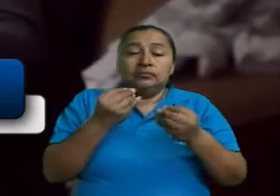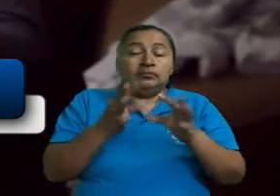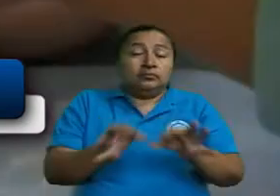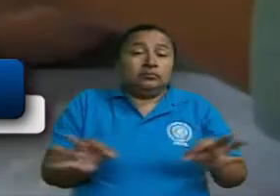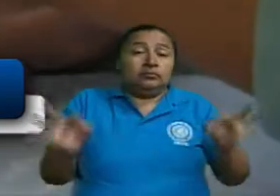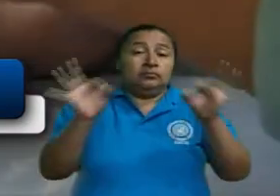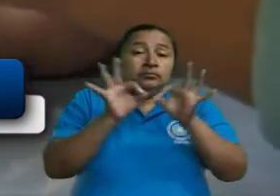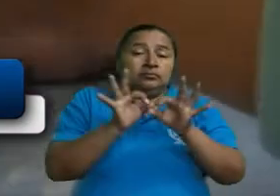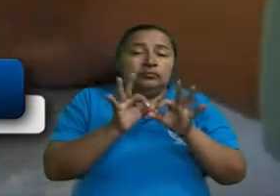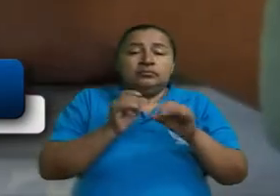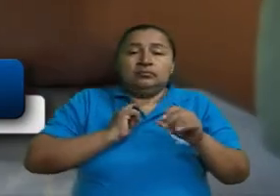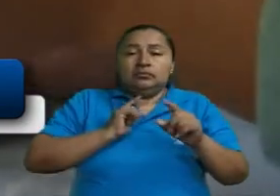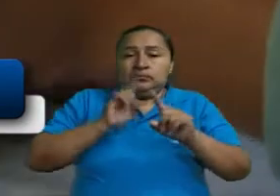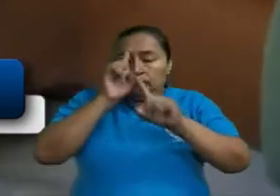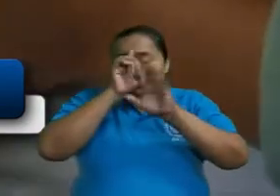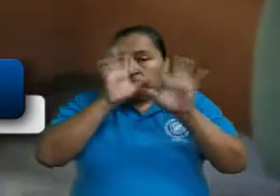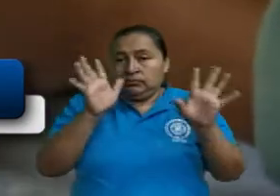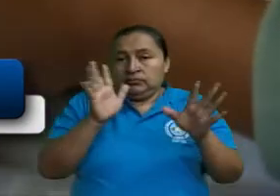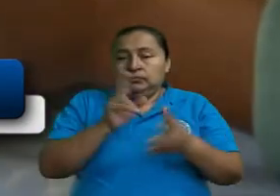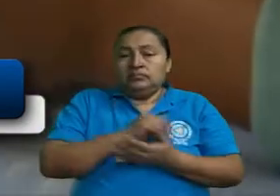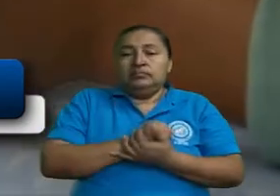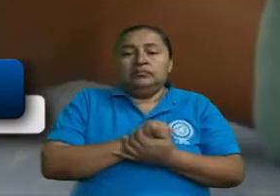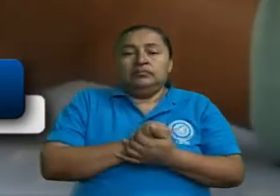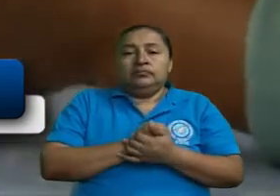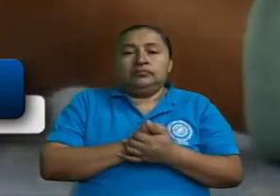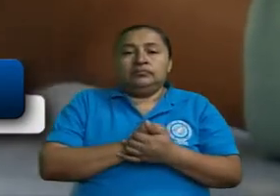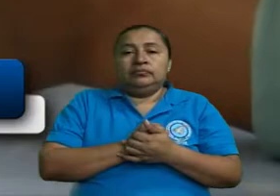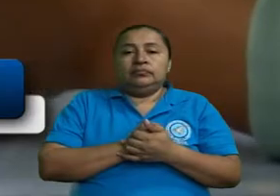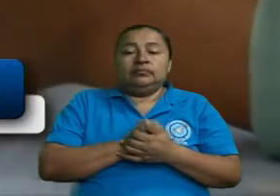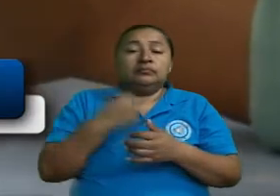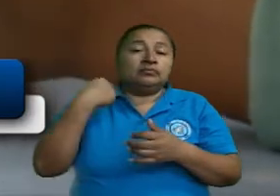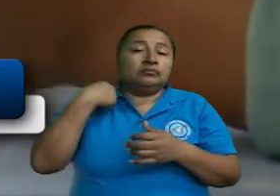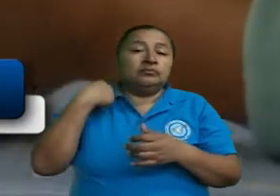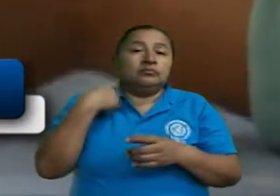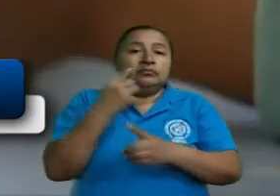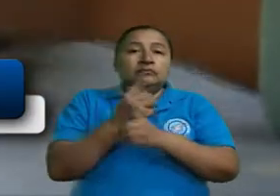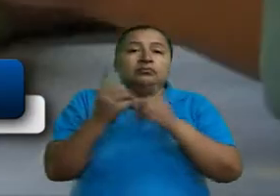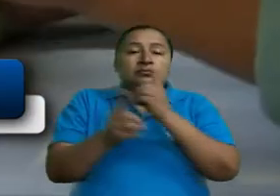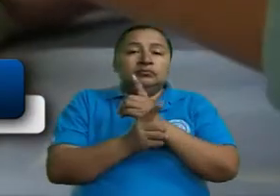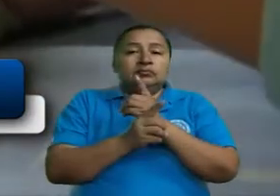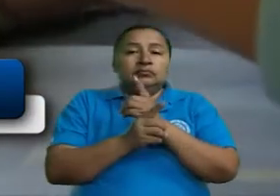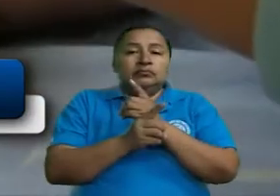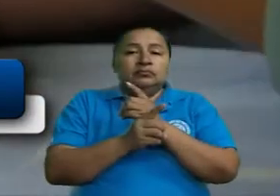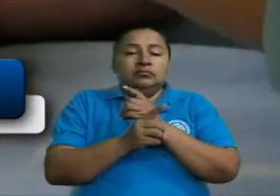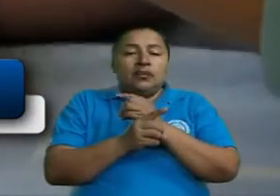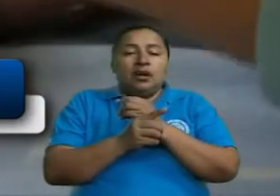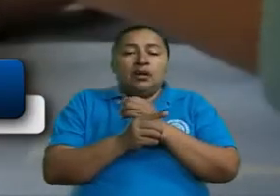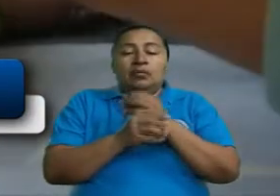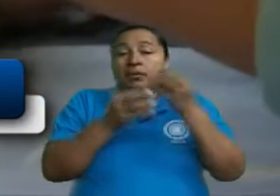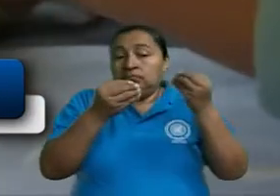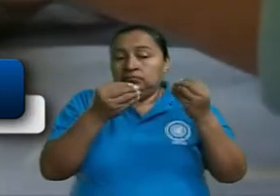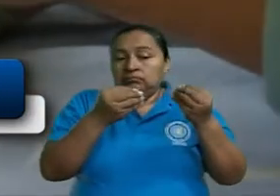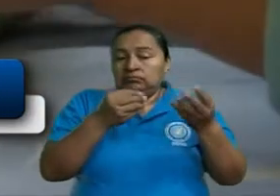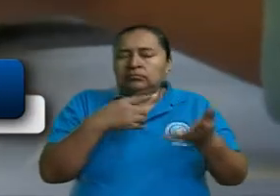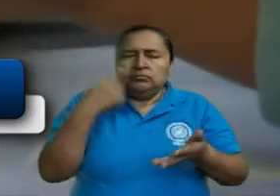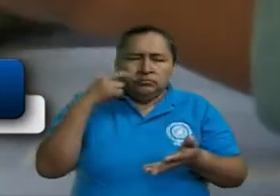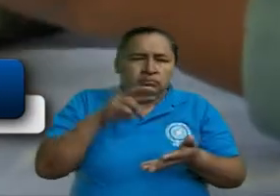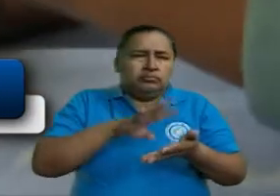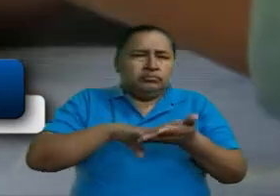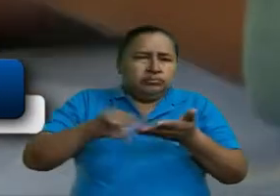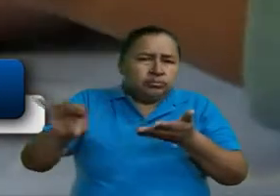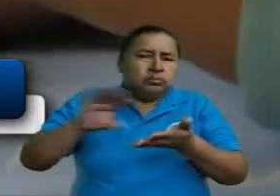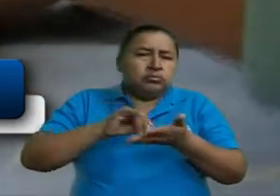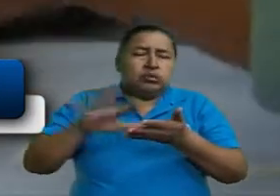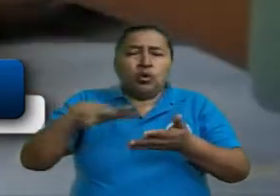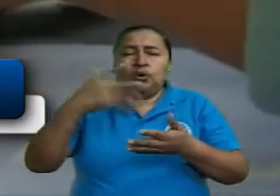muy importante aclarar de que siempre hay que descartar otro tipo de enfermedades, ¿ok? Más en pacientes